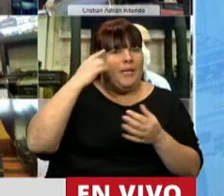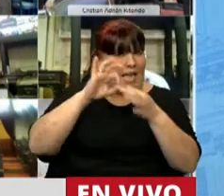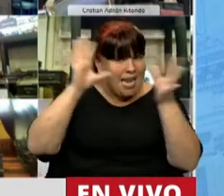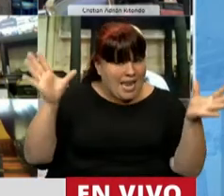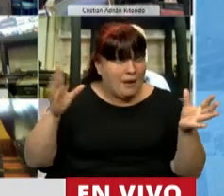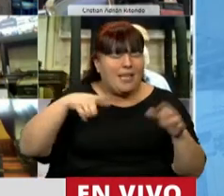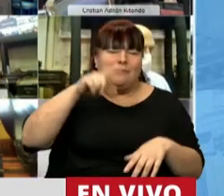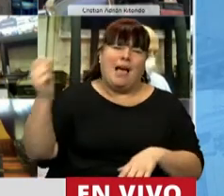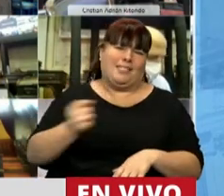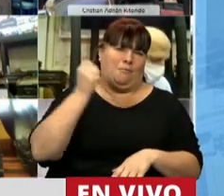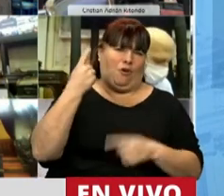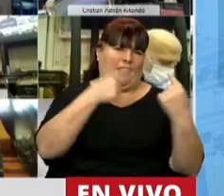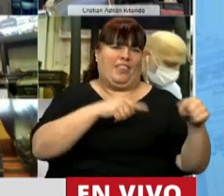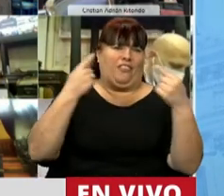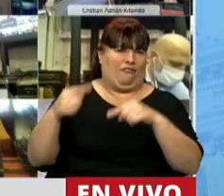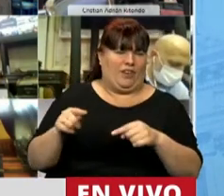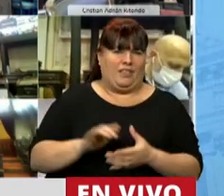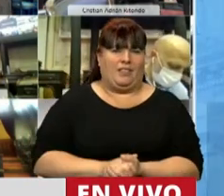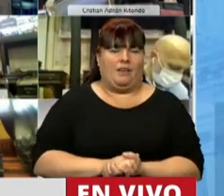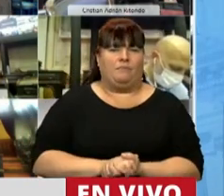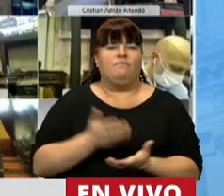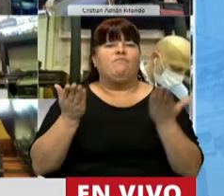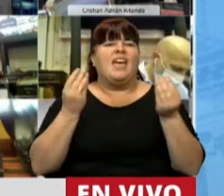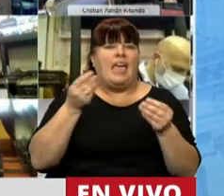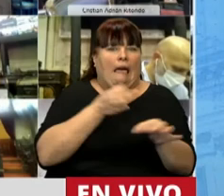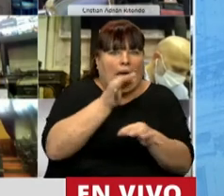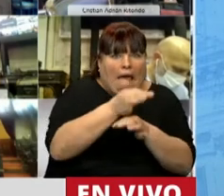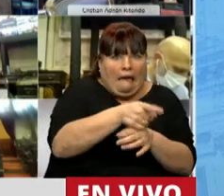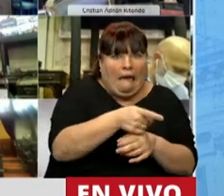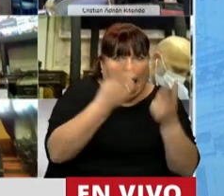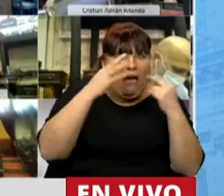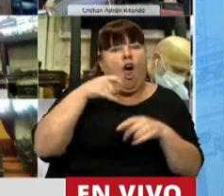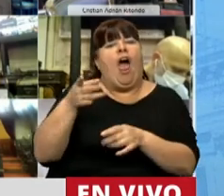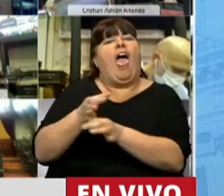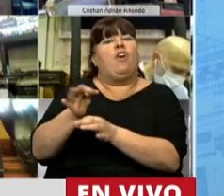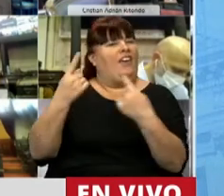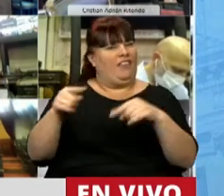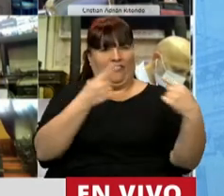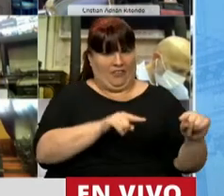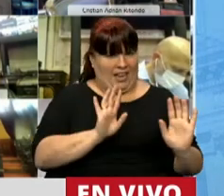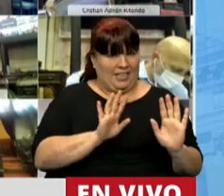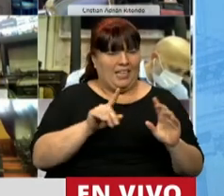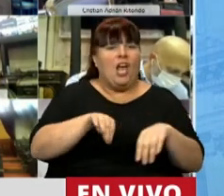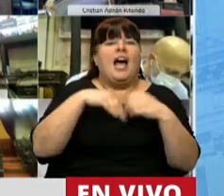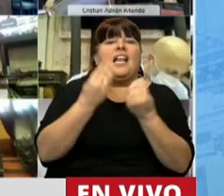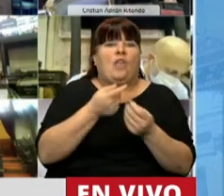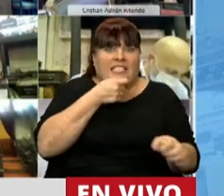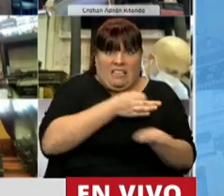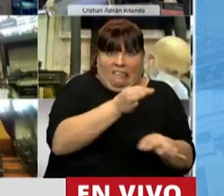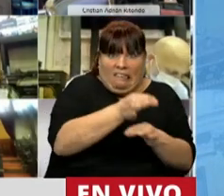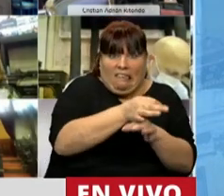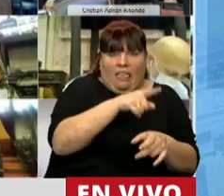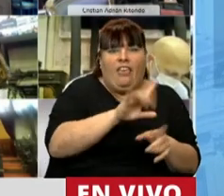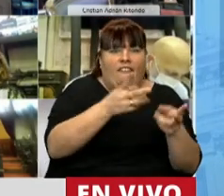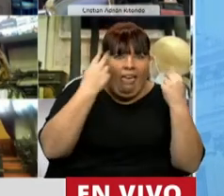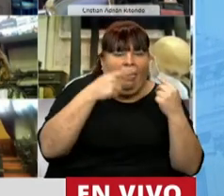la principal diferencia entre el adoctrinamiento y la educación. El resultado del adoctrinamiento es